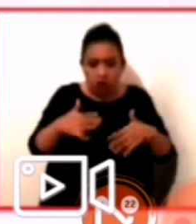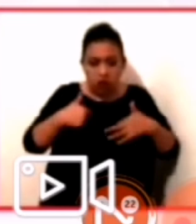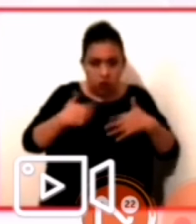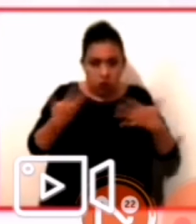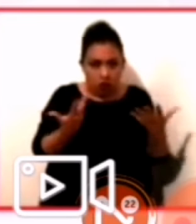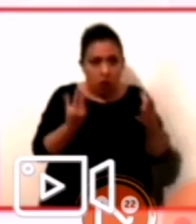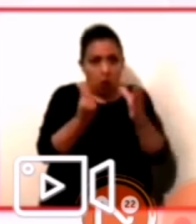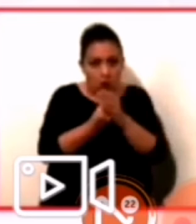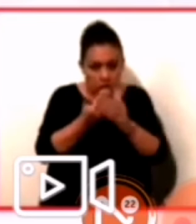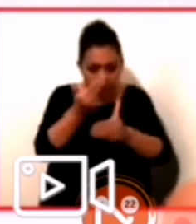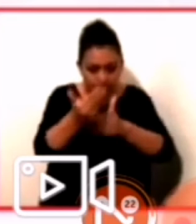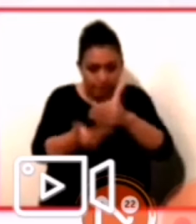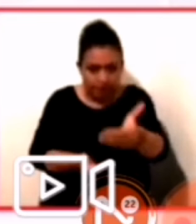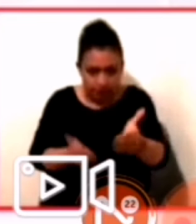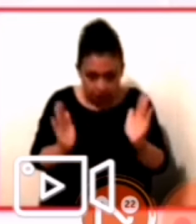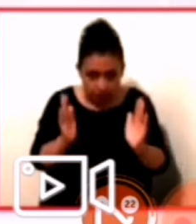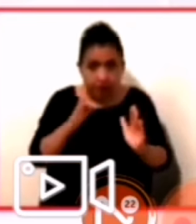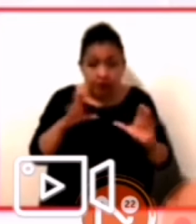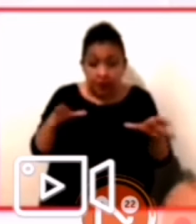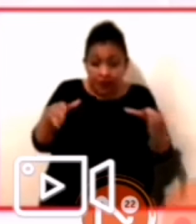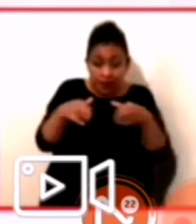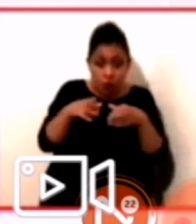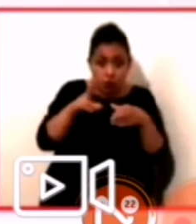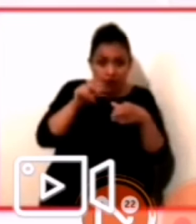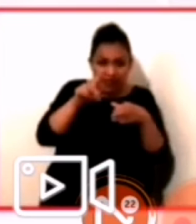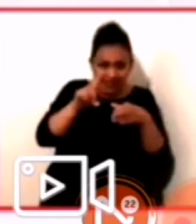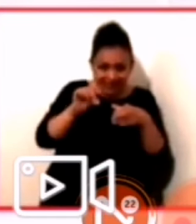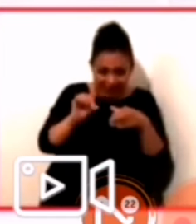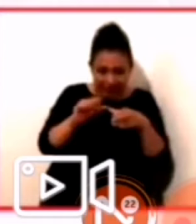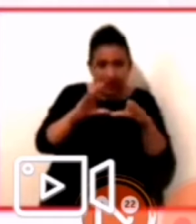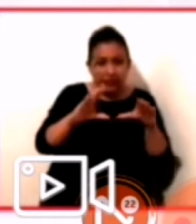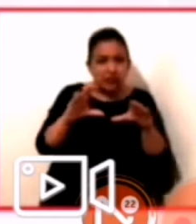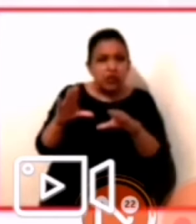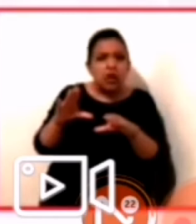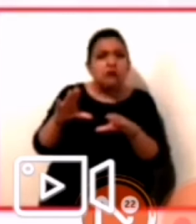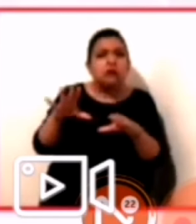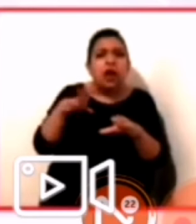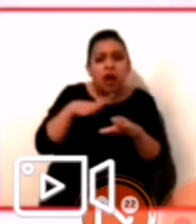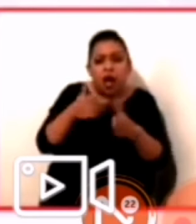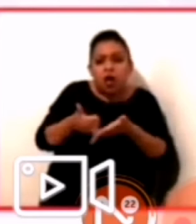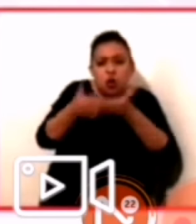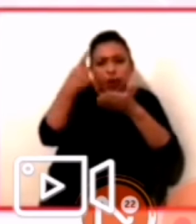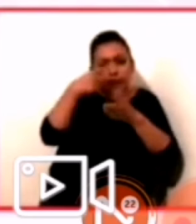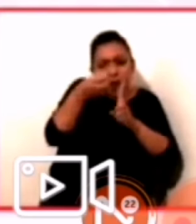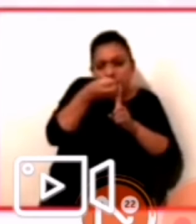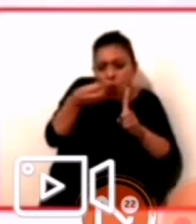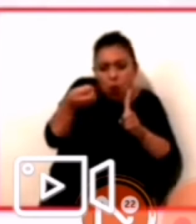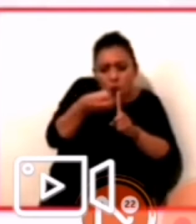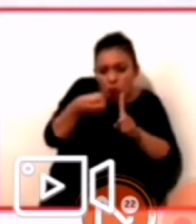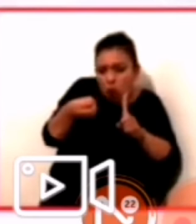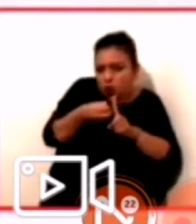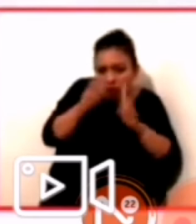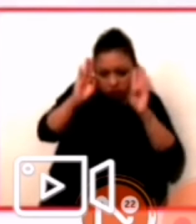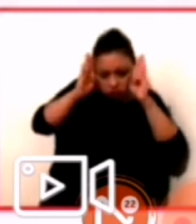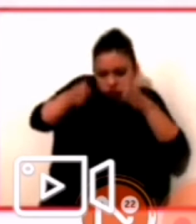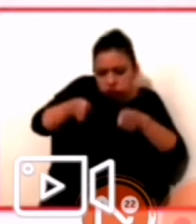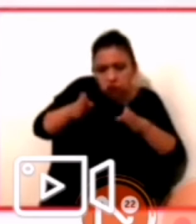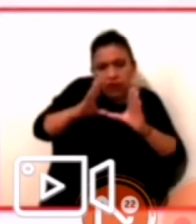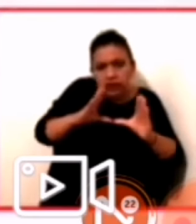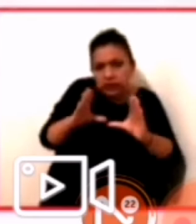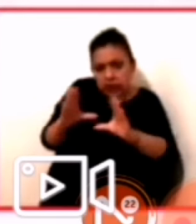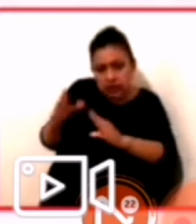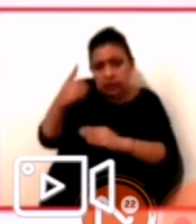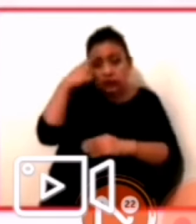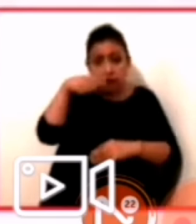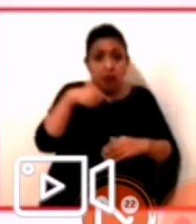estos procesos. La unidad académica lo que ha hecho es darle una estructura académica para que